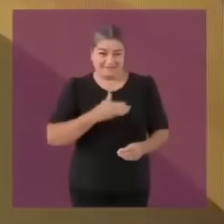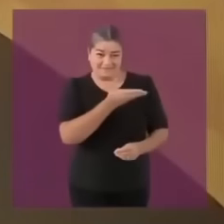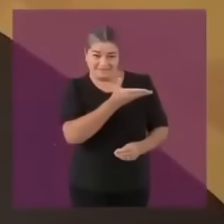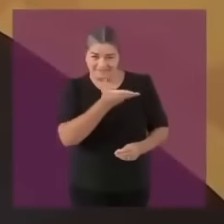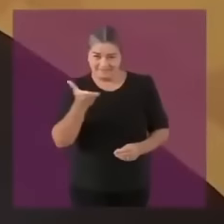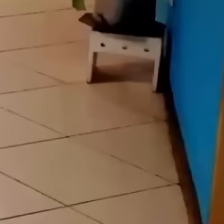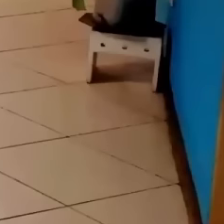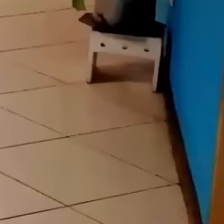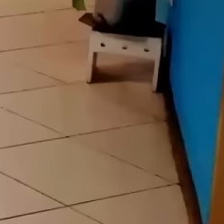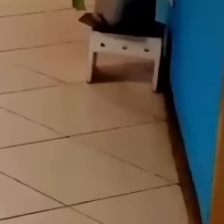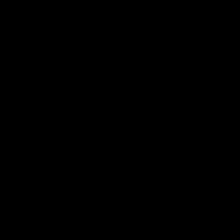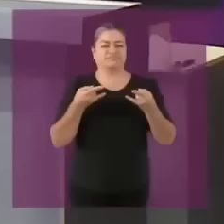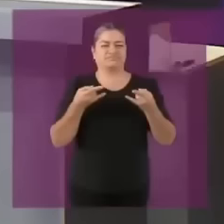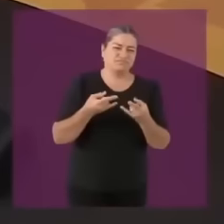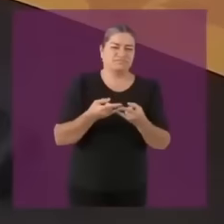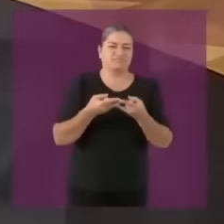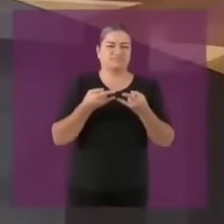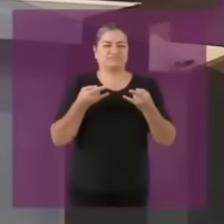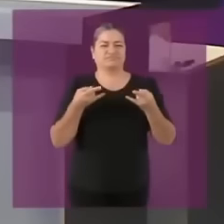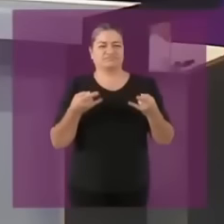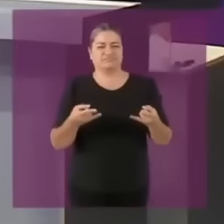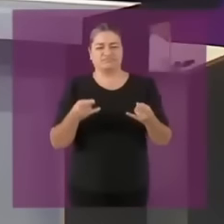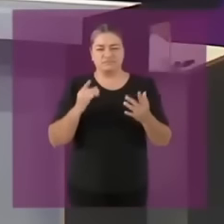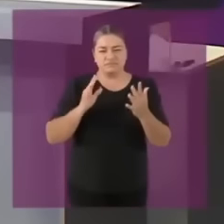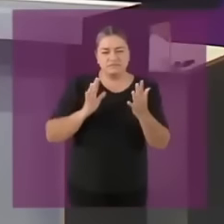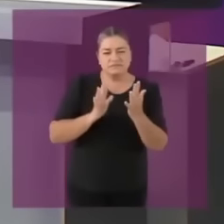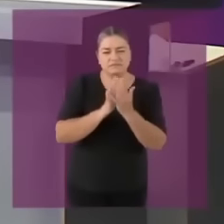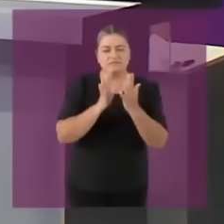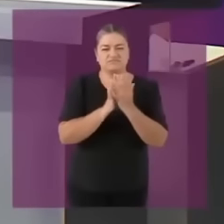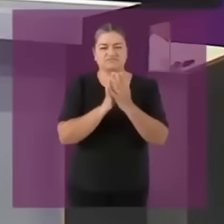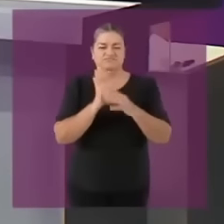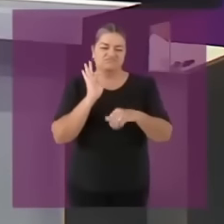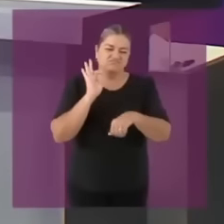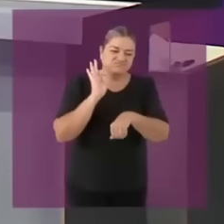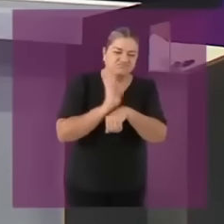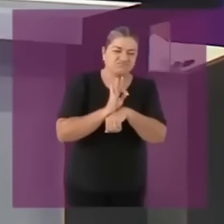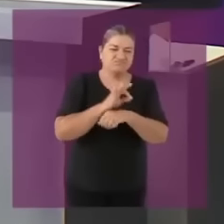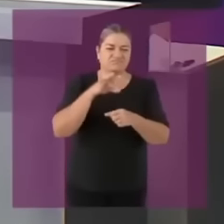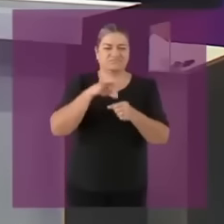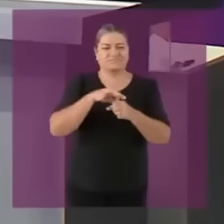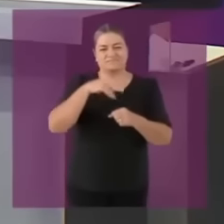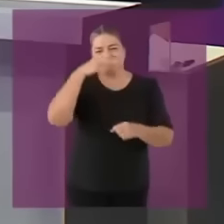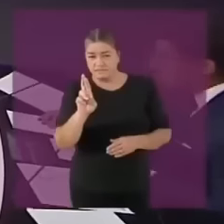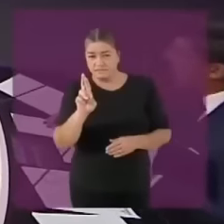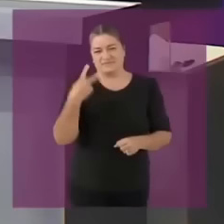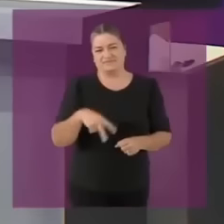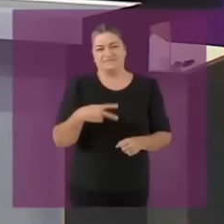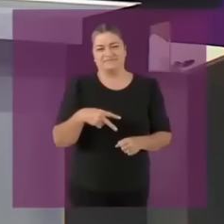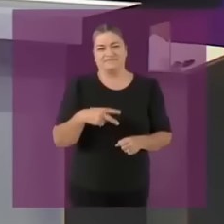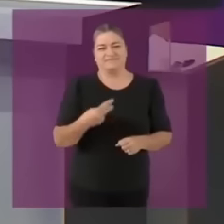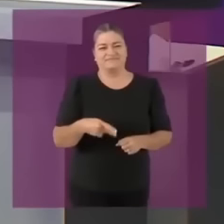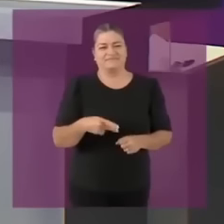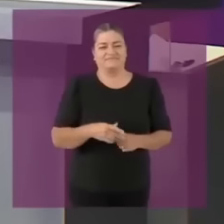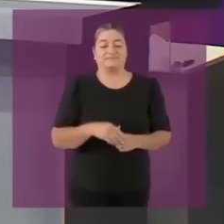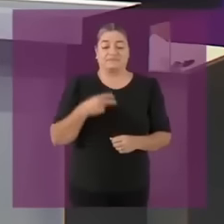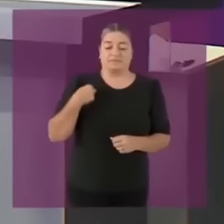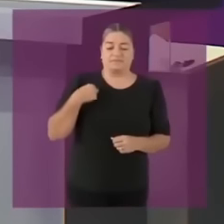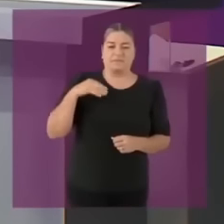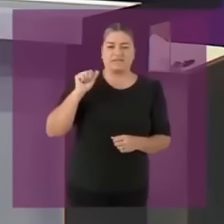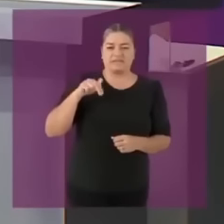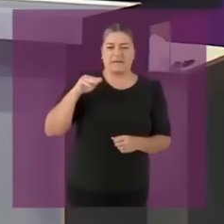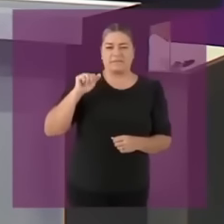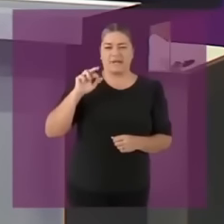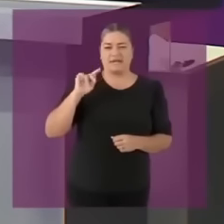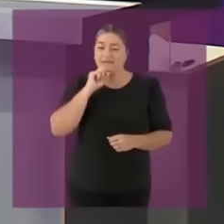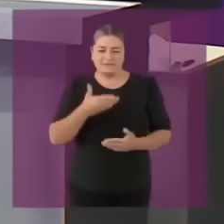2004. Nos encontramos en la sala de mi casa. Soy Manuel López San Martín y saludo con mucho gusto y afecto a tu vieja, con quien tendré el honor de